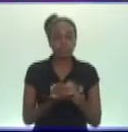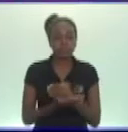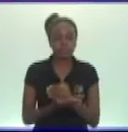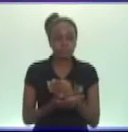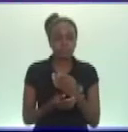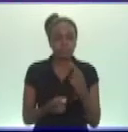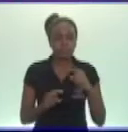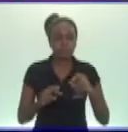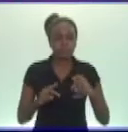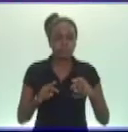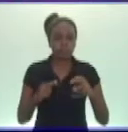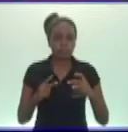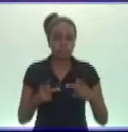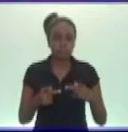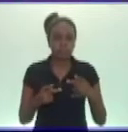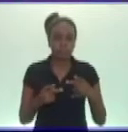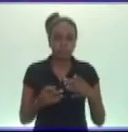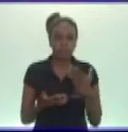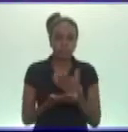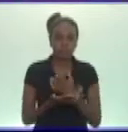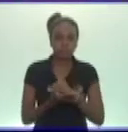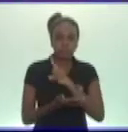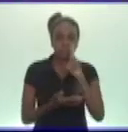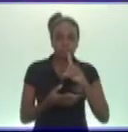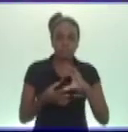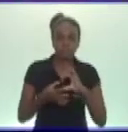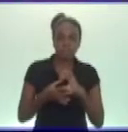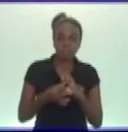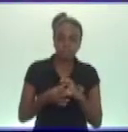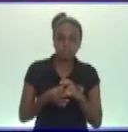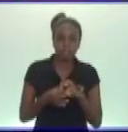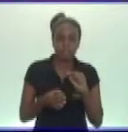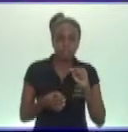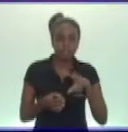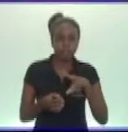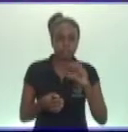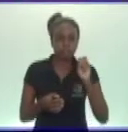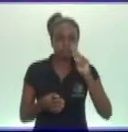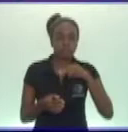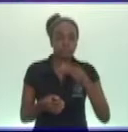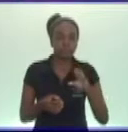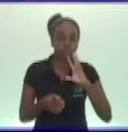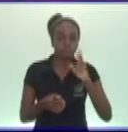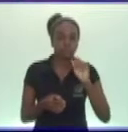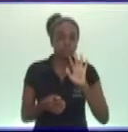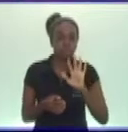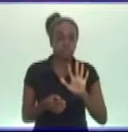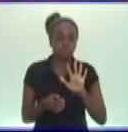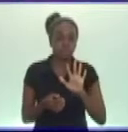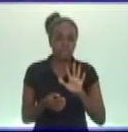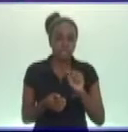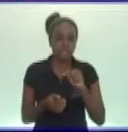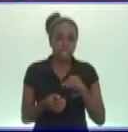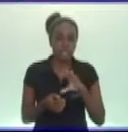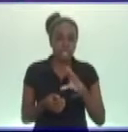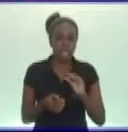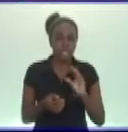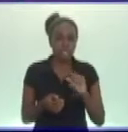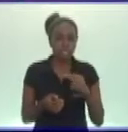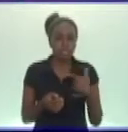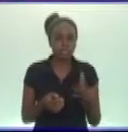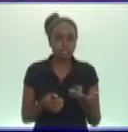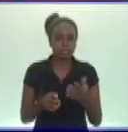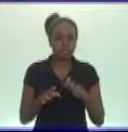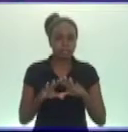por el programa de estudio de 11º grado, en este caso por una nueva unidad, la unidad número 5, que habla de las tendencias